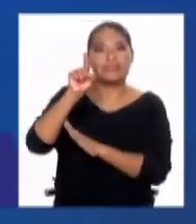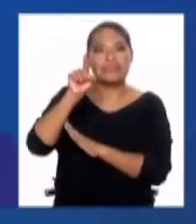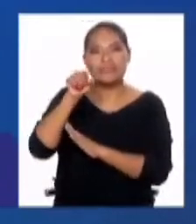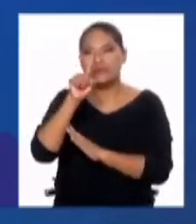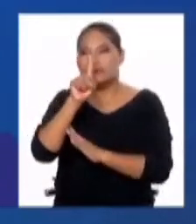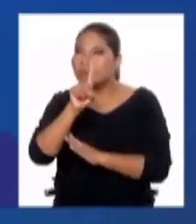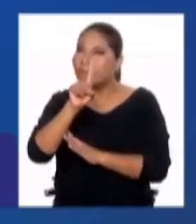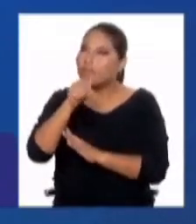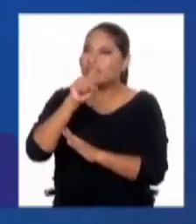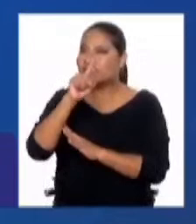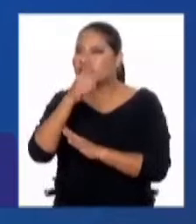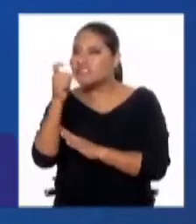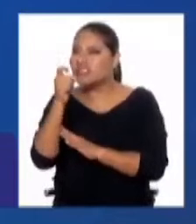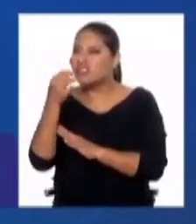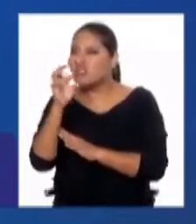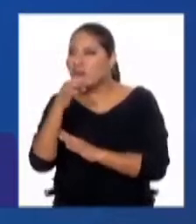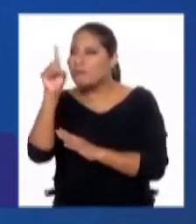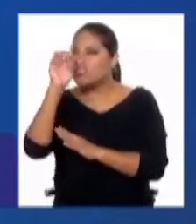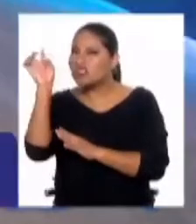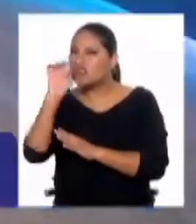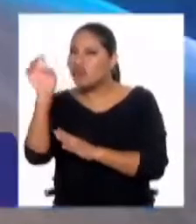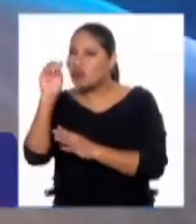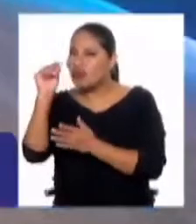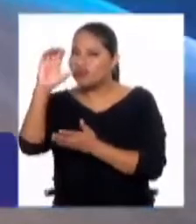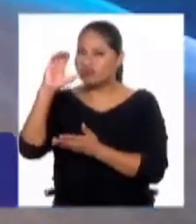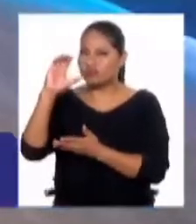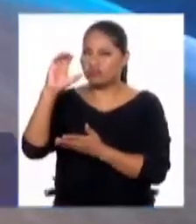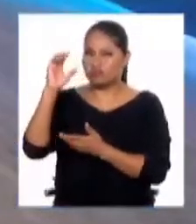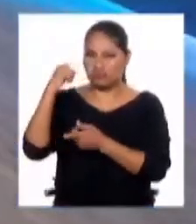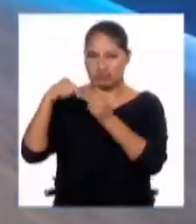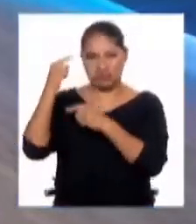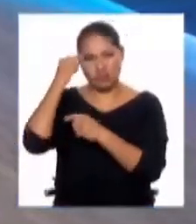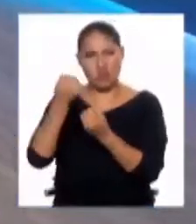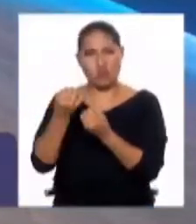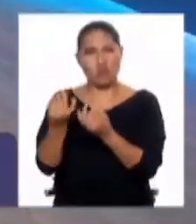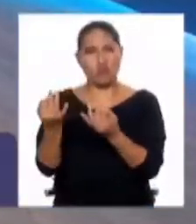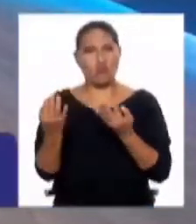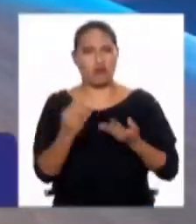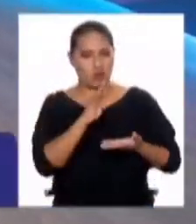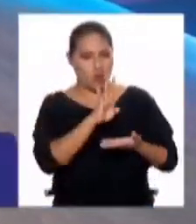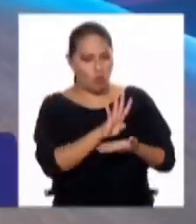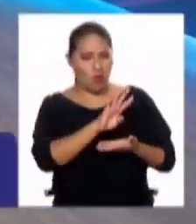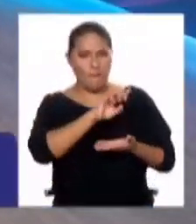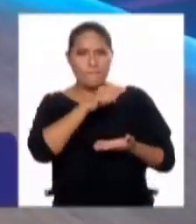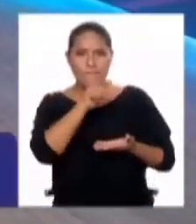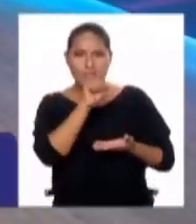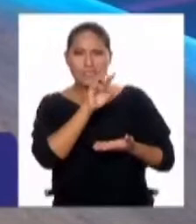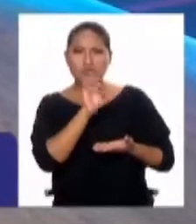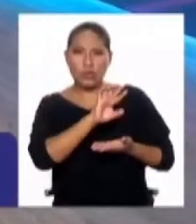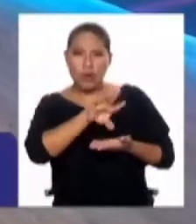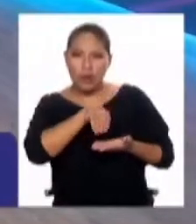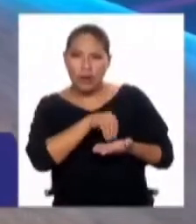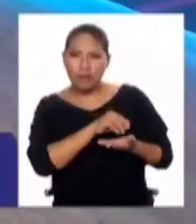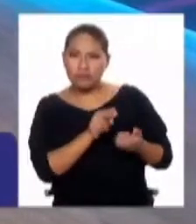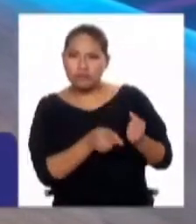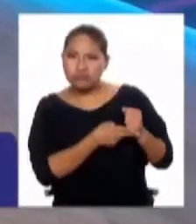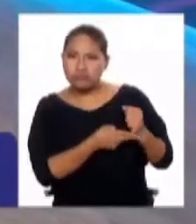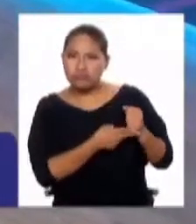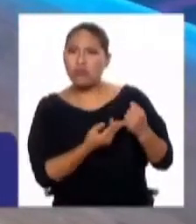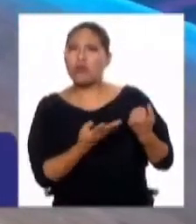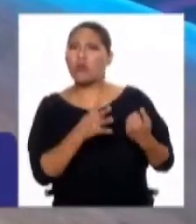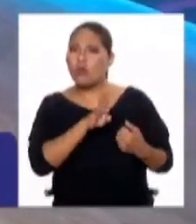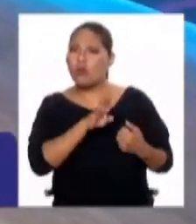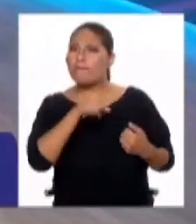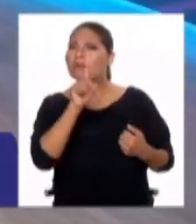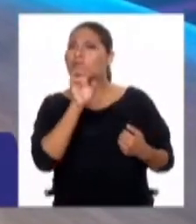dólares. Terminó costando 4 mil millones de dólares. Claro, es parte del acto de corrupción, o sea. ¿En